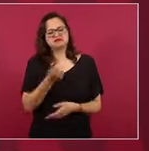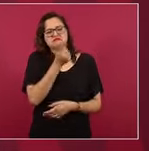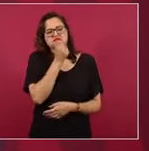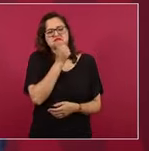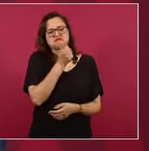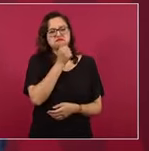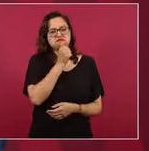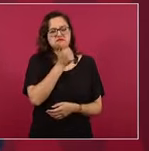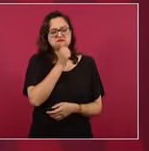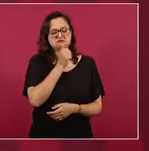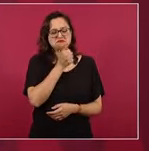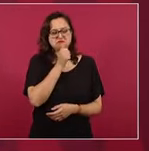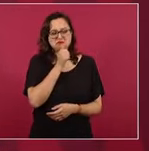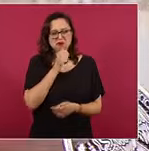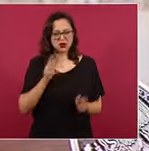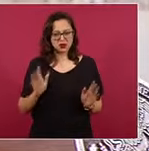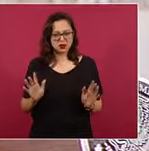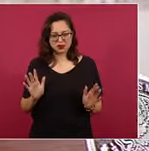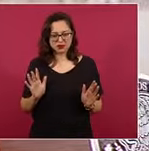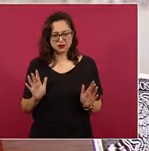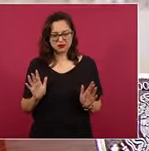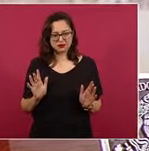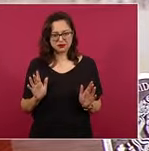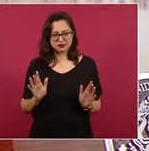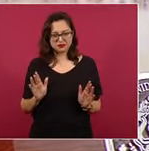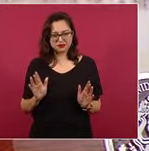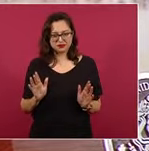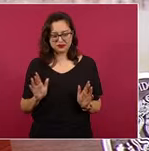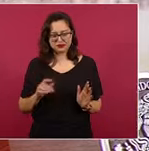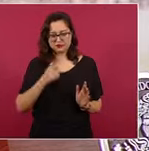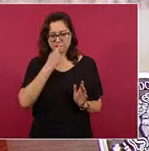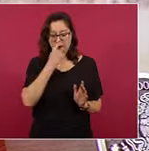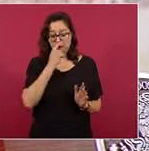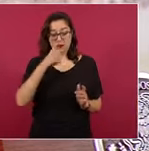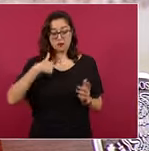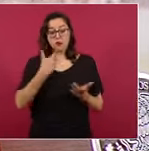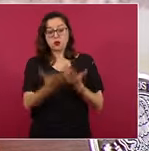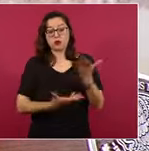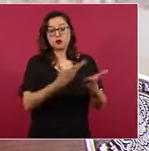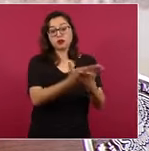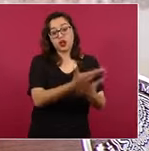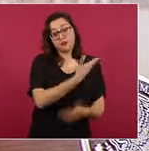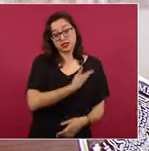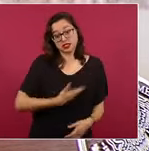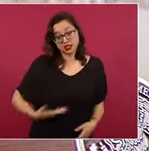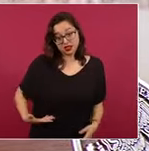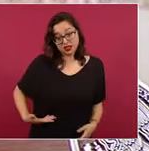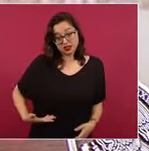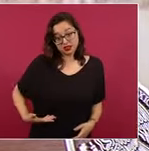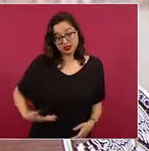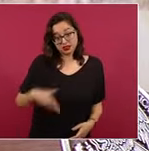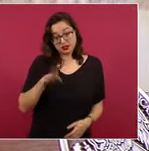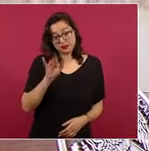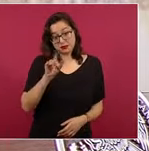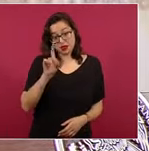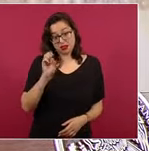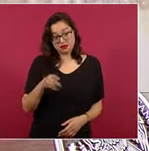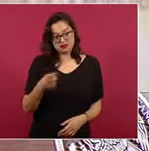pues con todo respeto, el planteamiento se lo hicimos al presidente Biden.